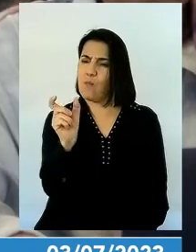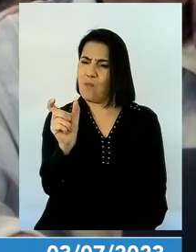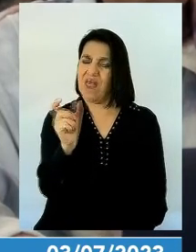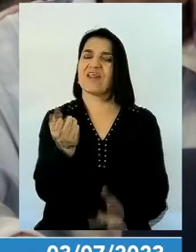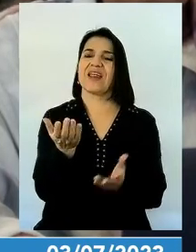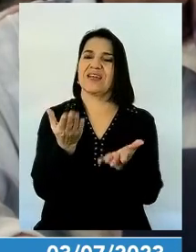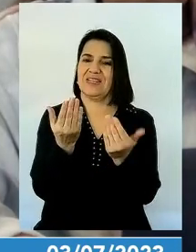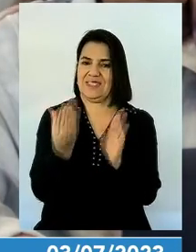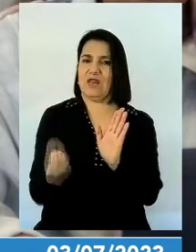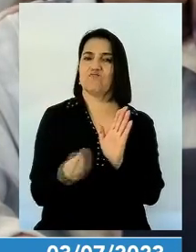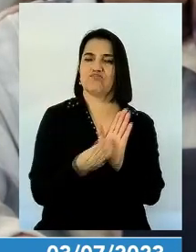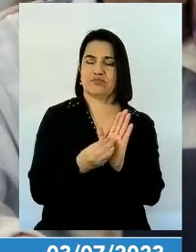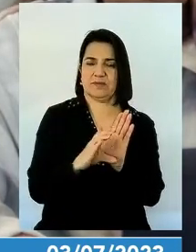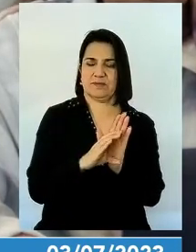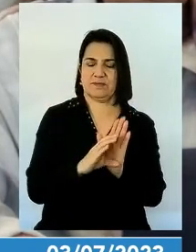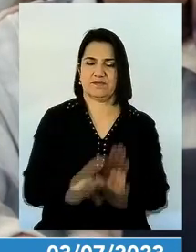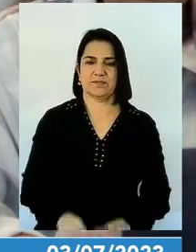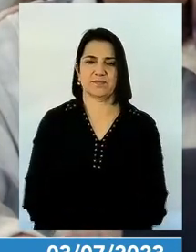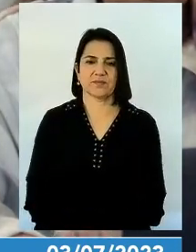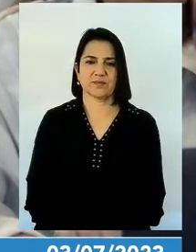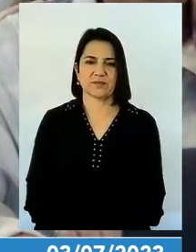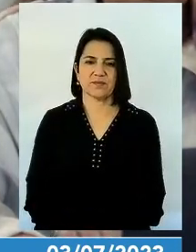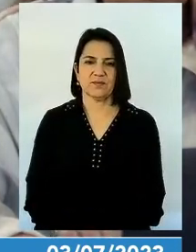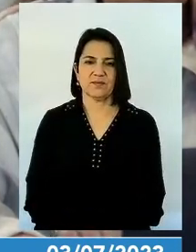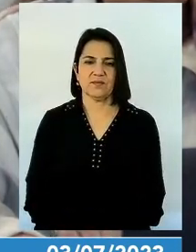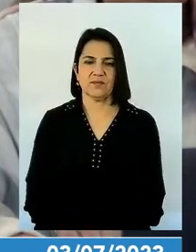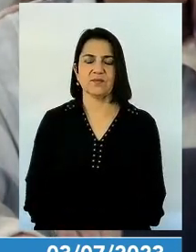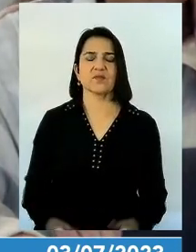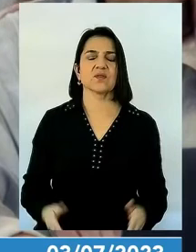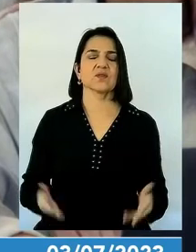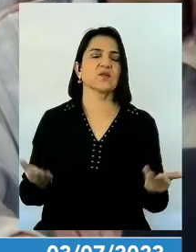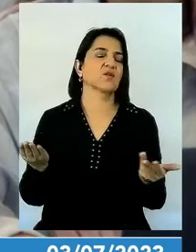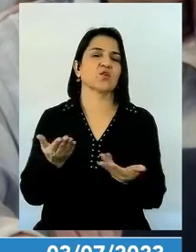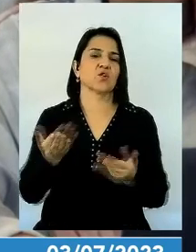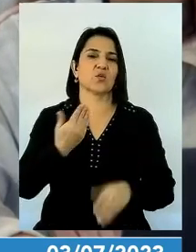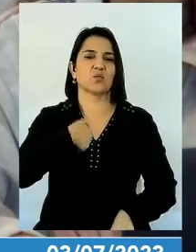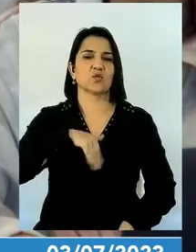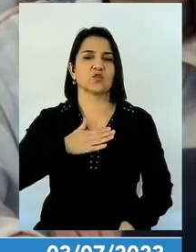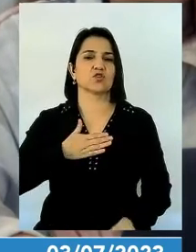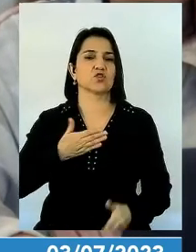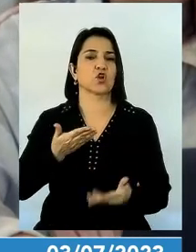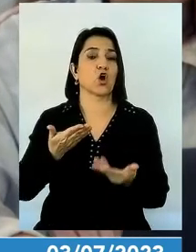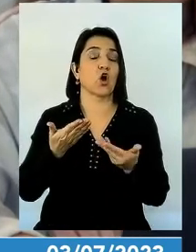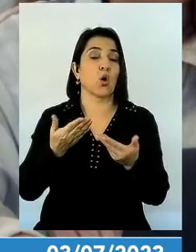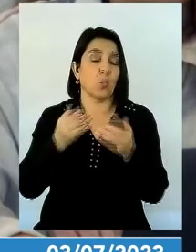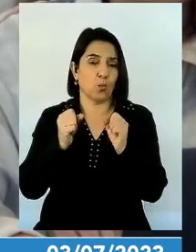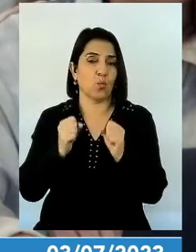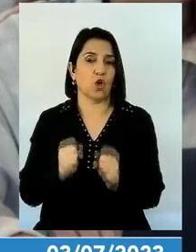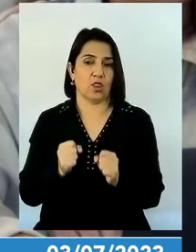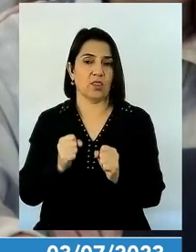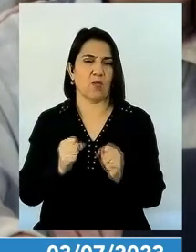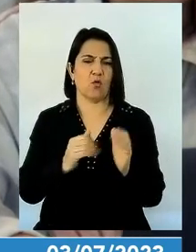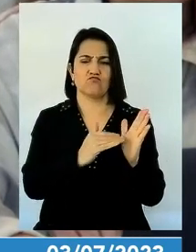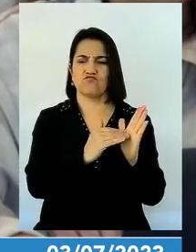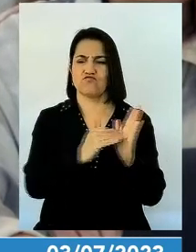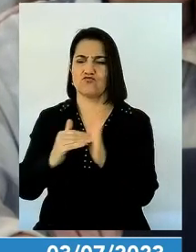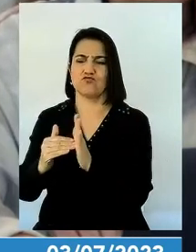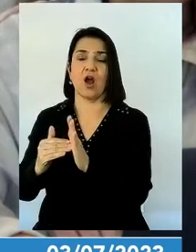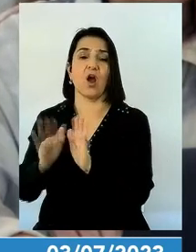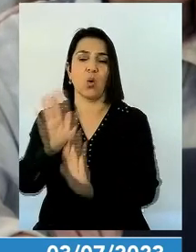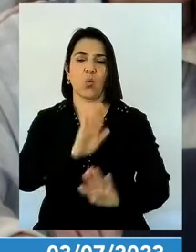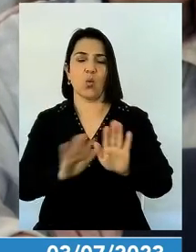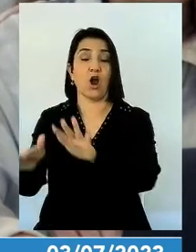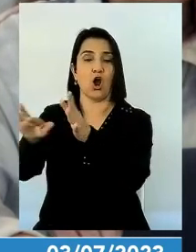Siguiente, por favor. ¿De qué manera nosotros podemos armonizar entonces una gestión sostenible del océano con un enfoque